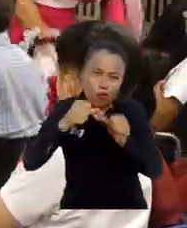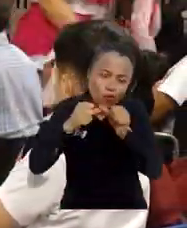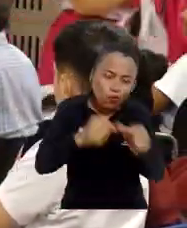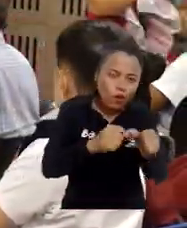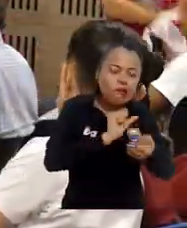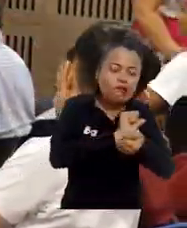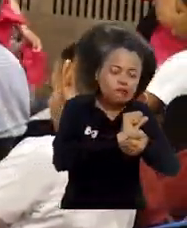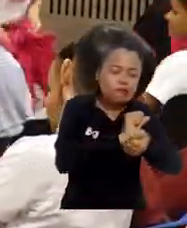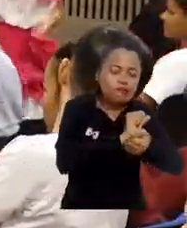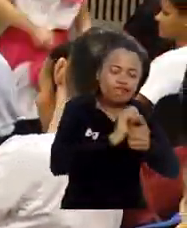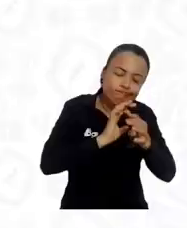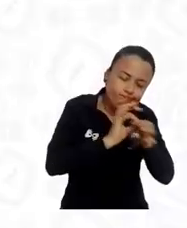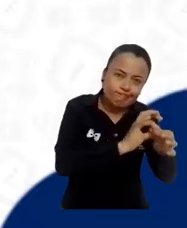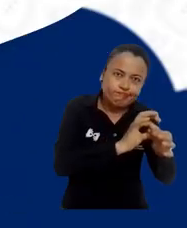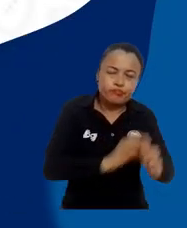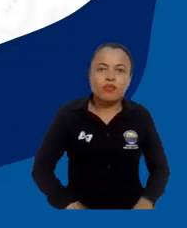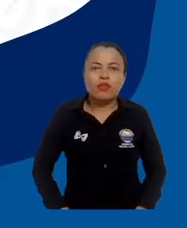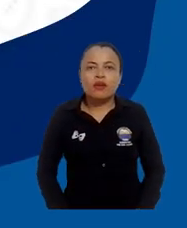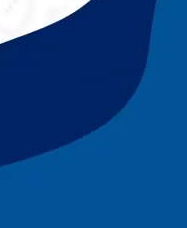en cadenas.